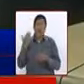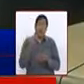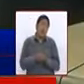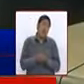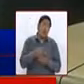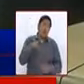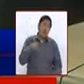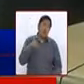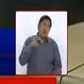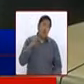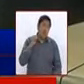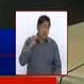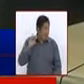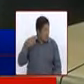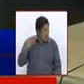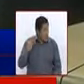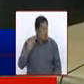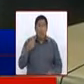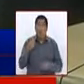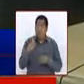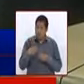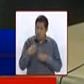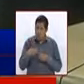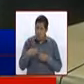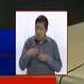sido sumamente complicado. La gente no